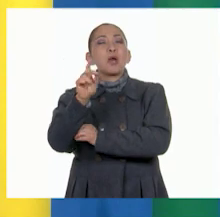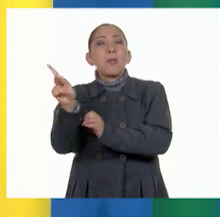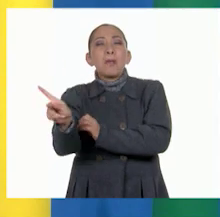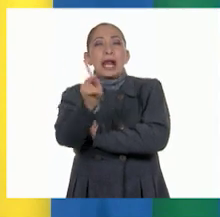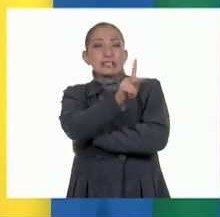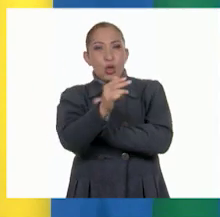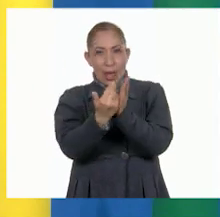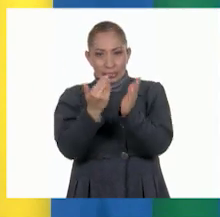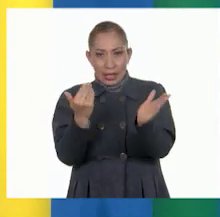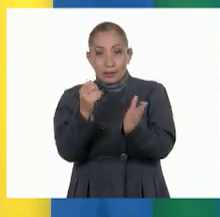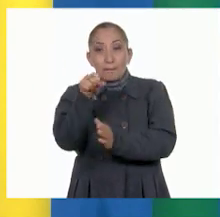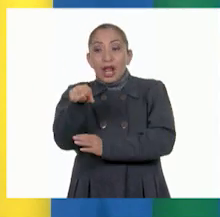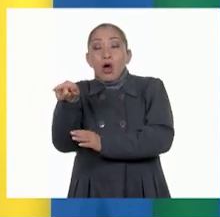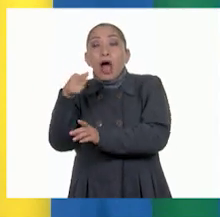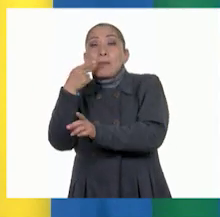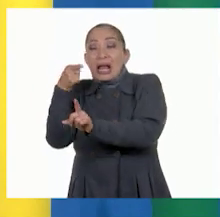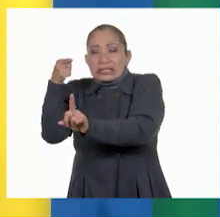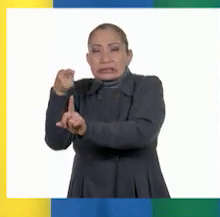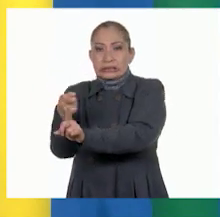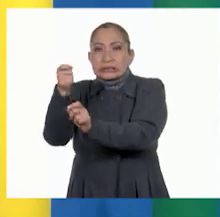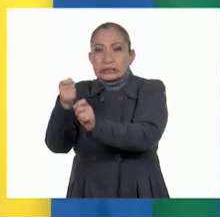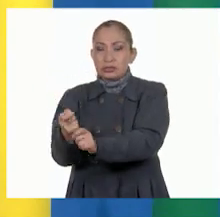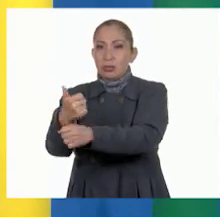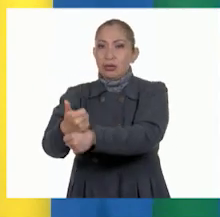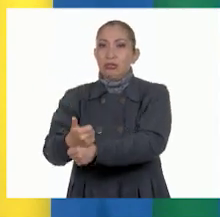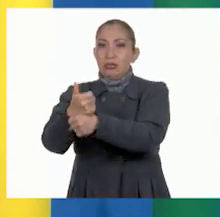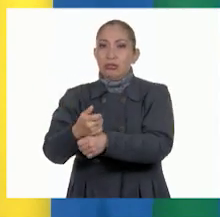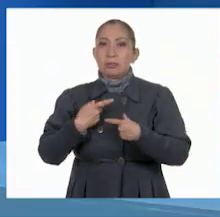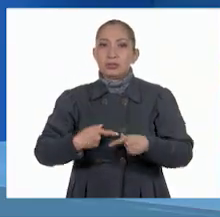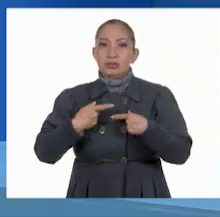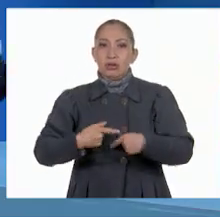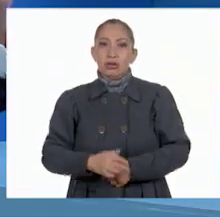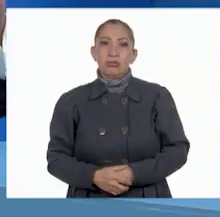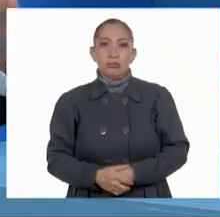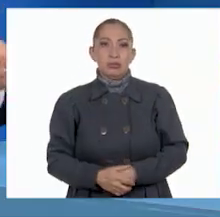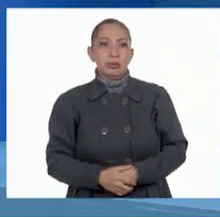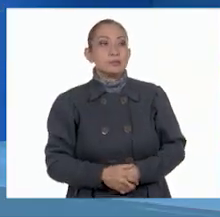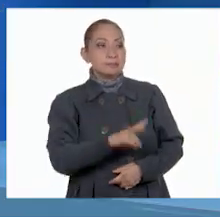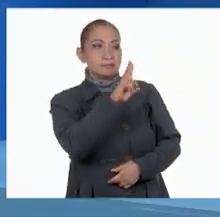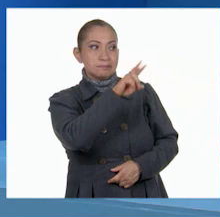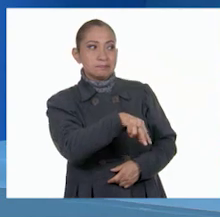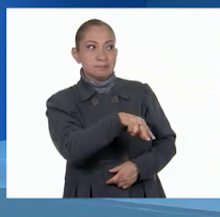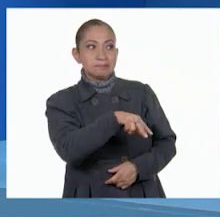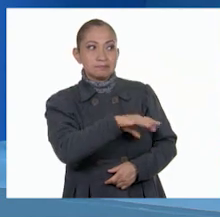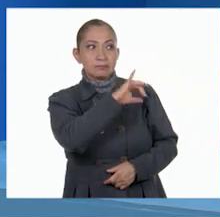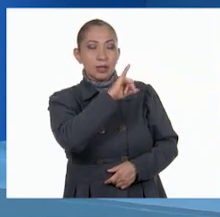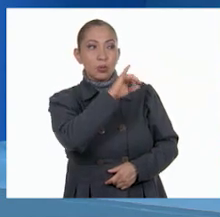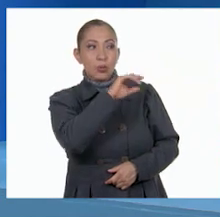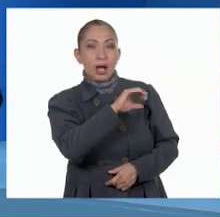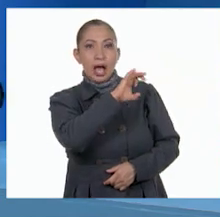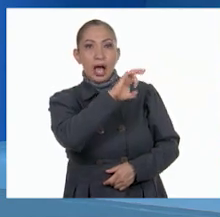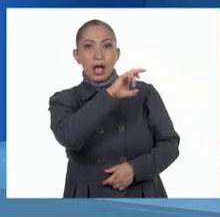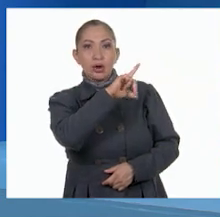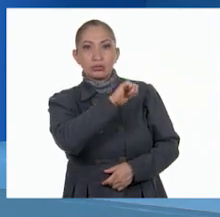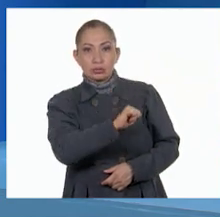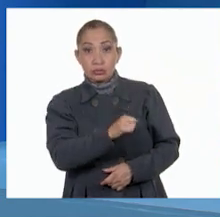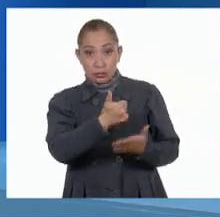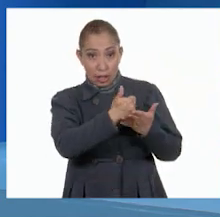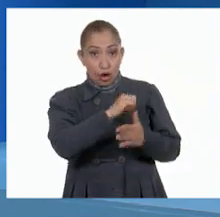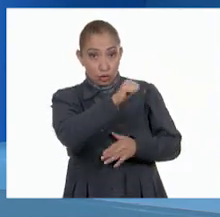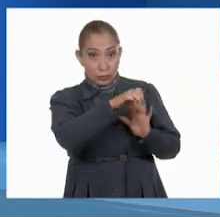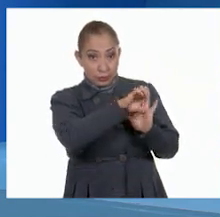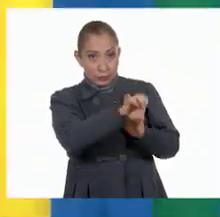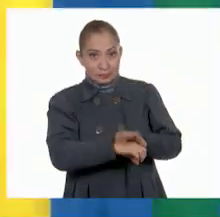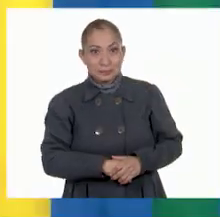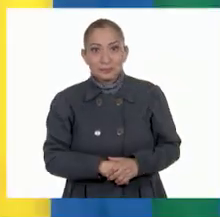solamente que este sí habla específicamente de la desgracia ajena. Es totalmente cierto, Juan Carlos. ¿Y nos ayudas con el siguiente